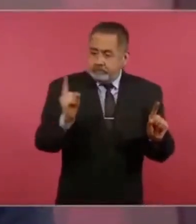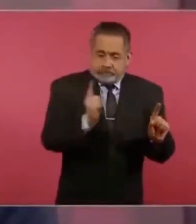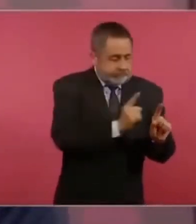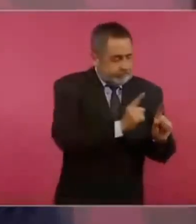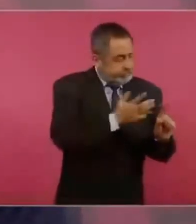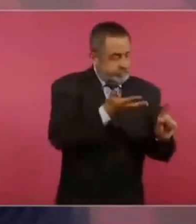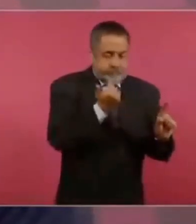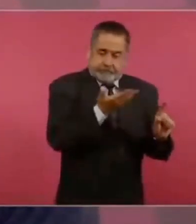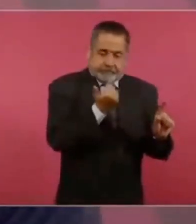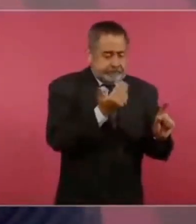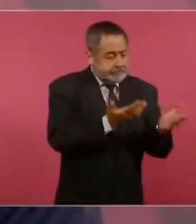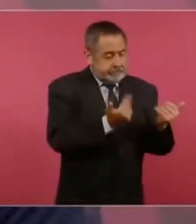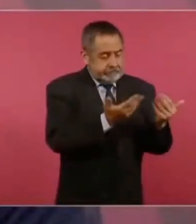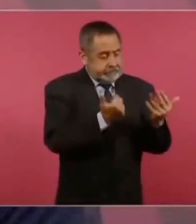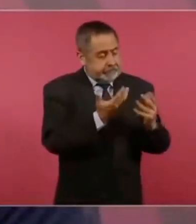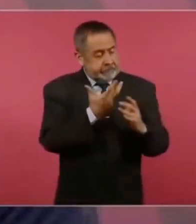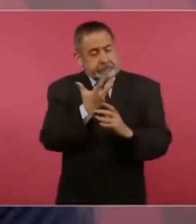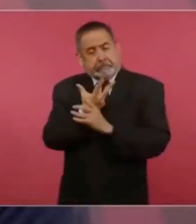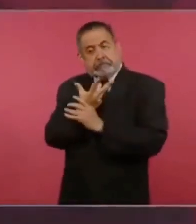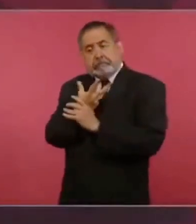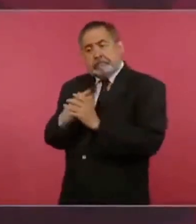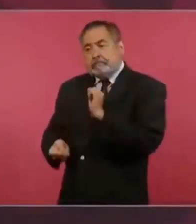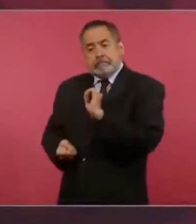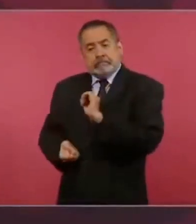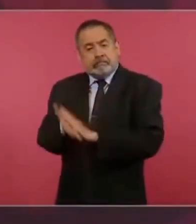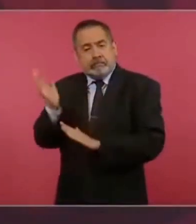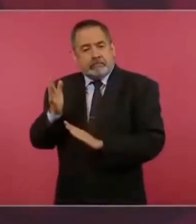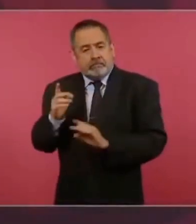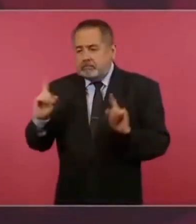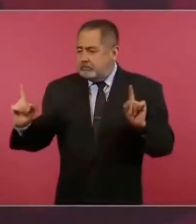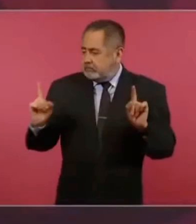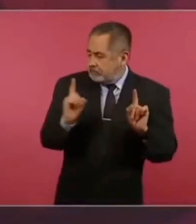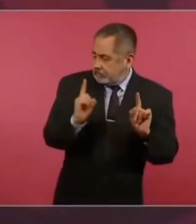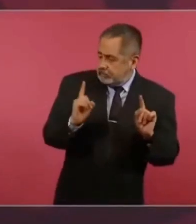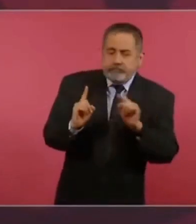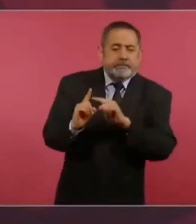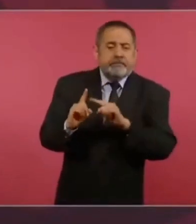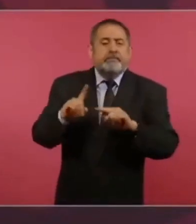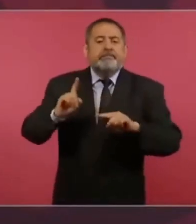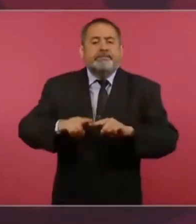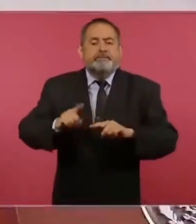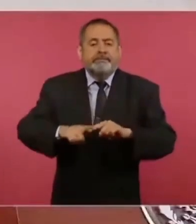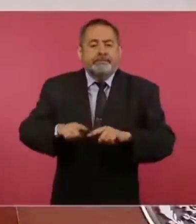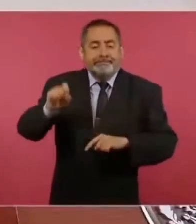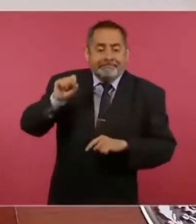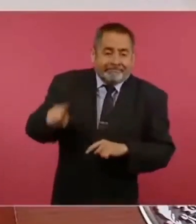García Luna, que acababa de entrar al CISEN.